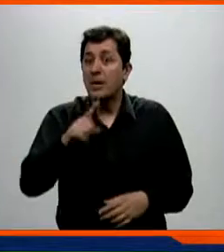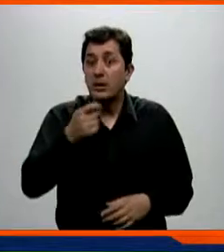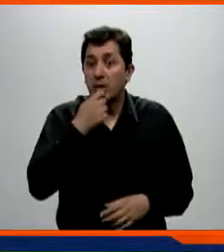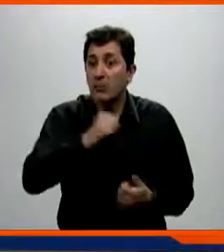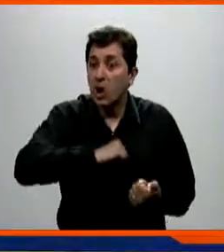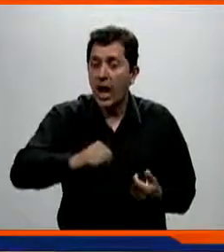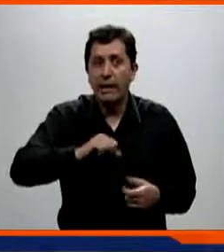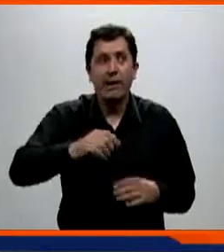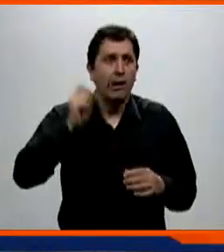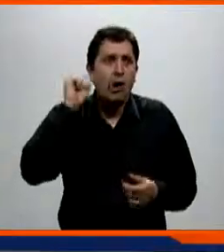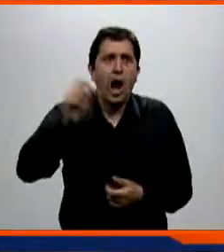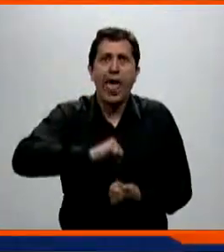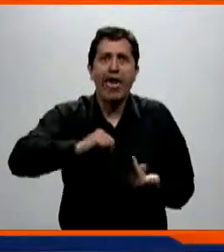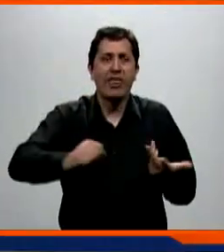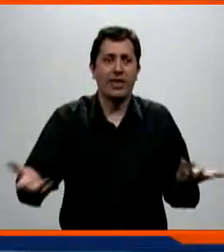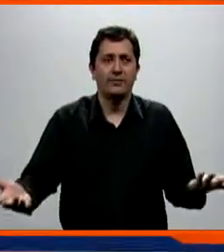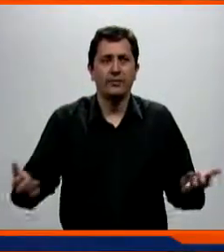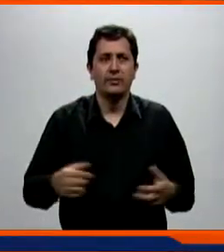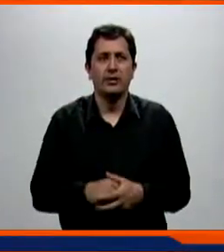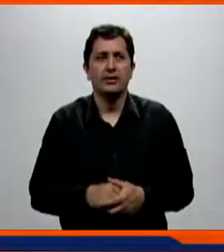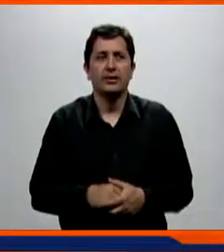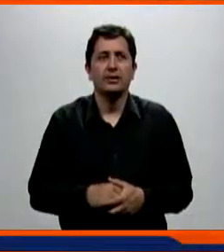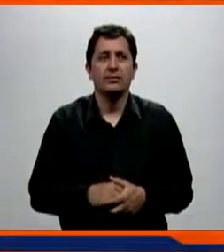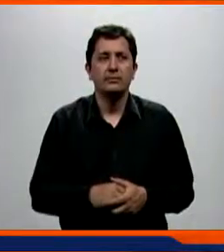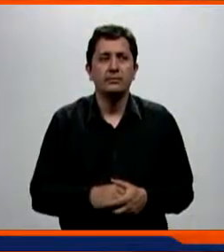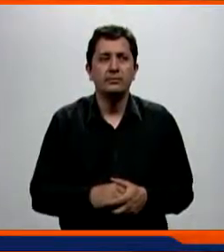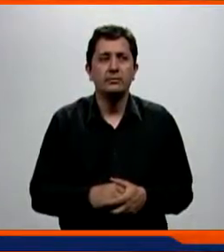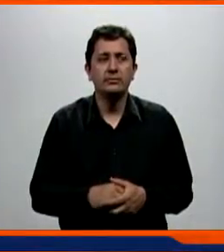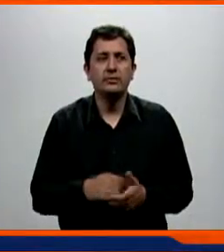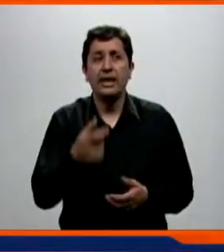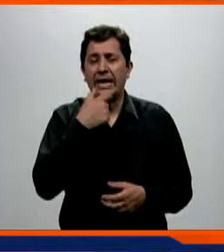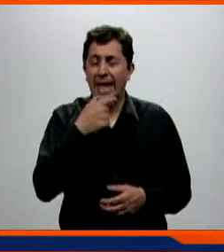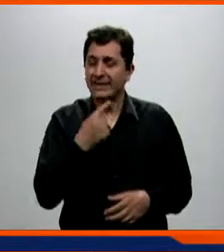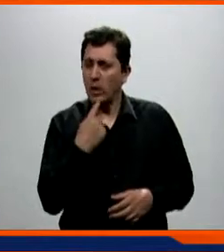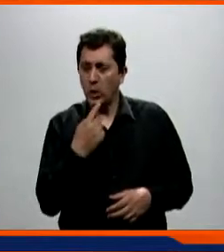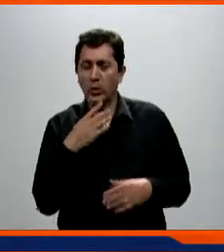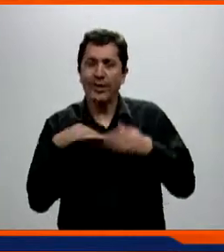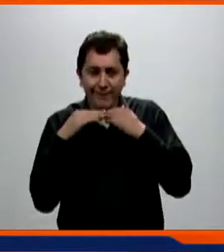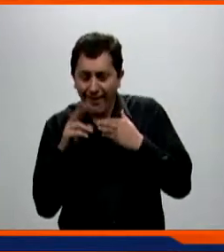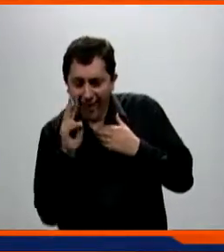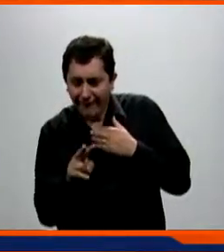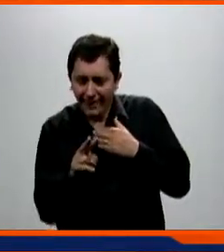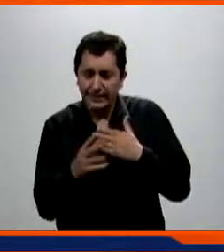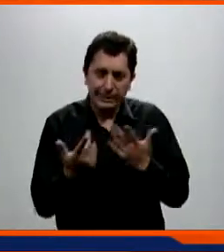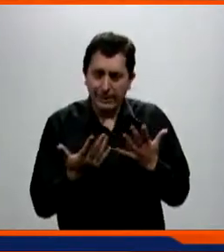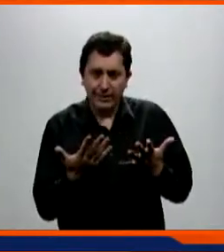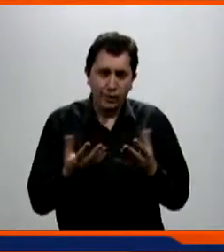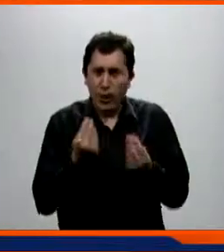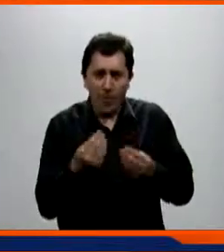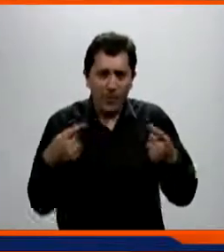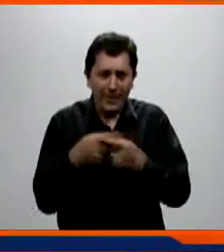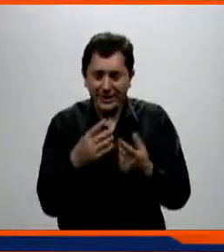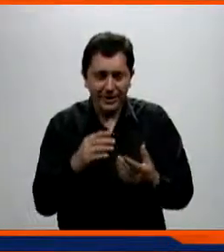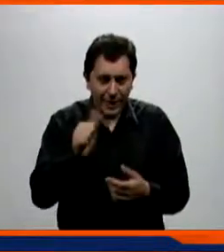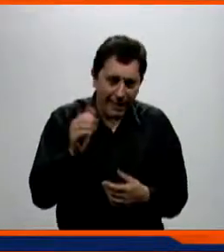Sí, Racing es de esos equipos que siempre te genera duda cuando lo vas a ver, no sabes cómo va a terminar